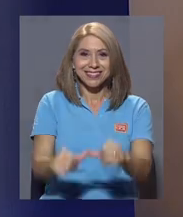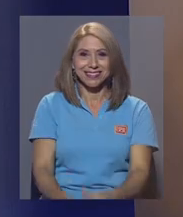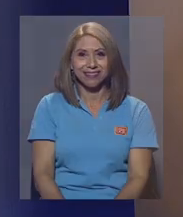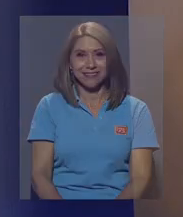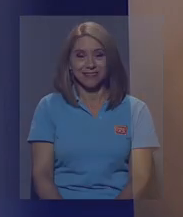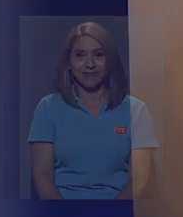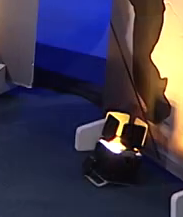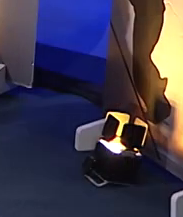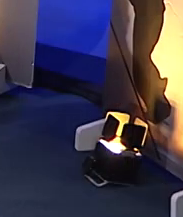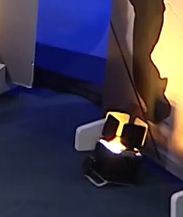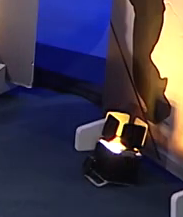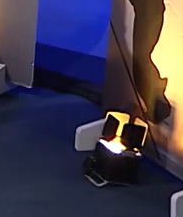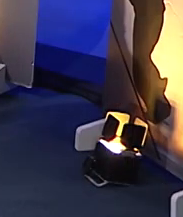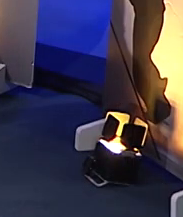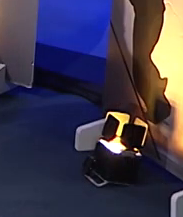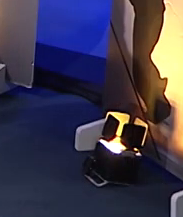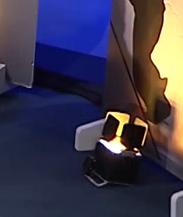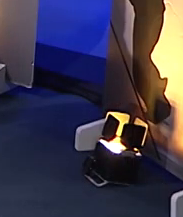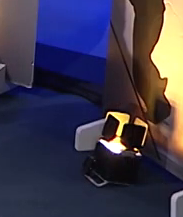corte